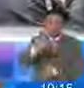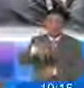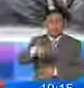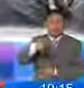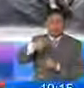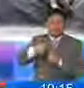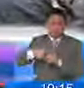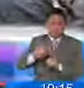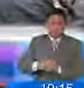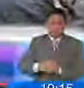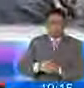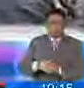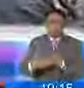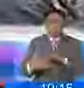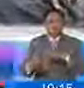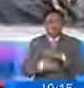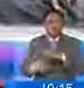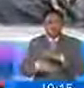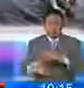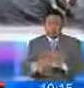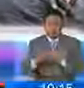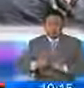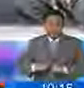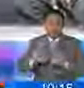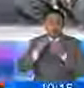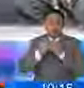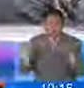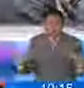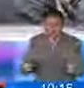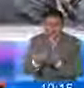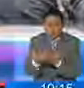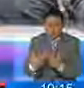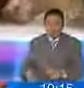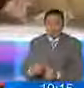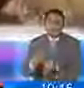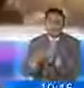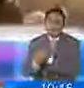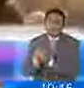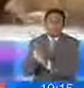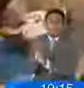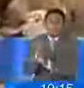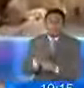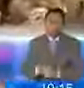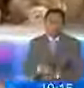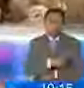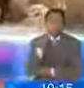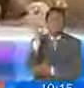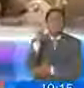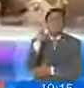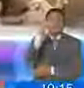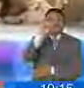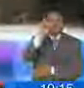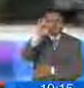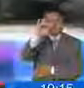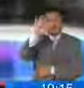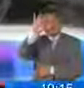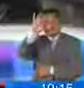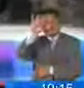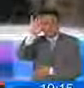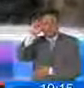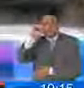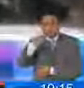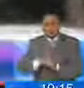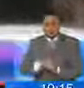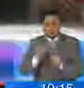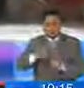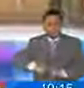menaje de cocina y la reunificación familiar. Vamos a darles apoyo psicológico. Esta fue la emergencia número 780 en lo que va del invierno en